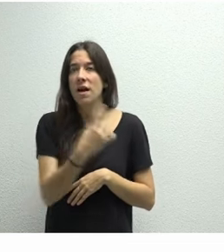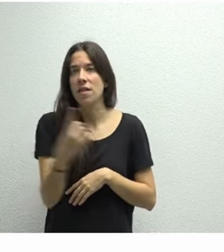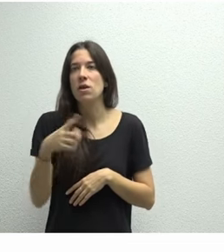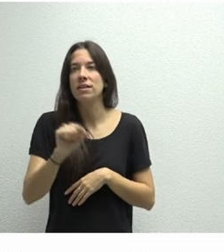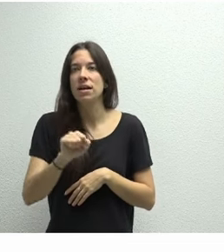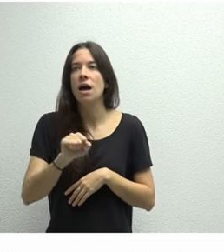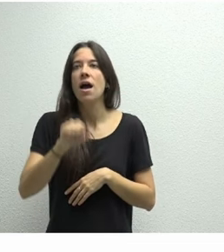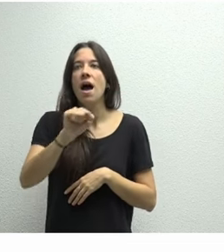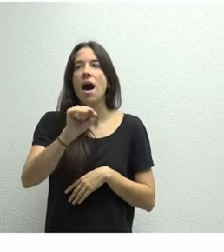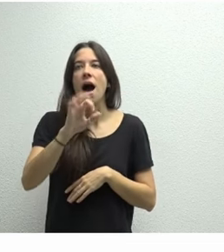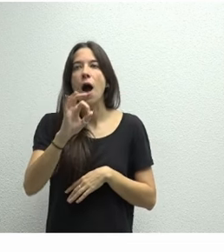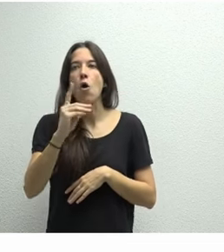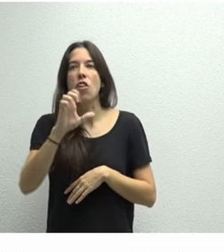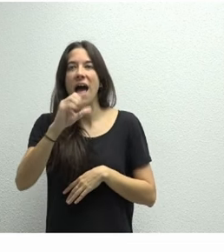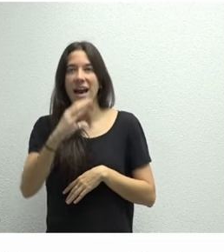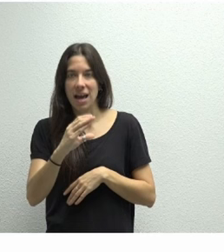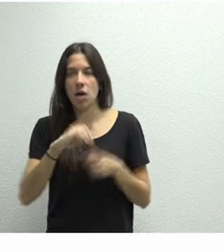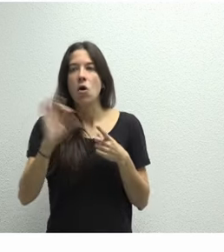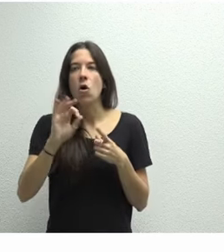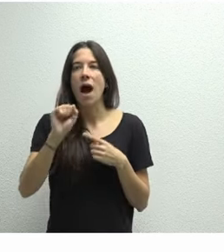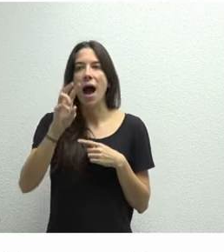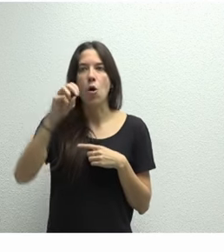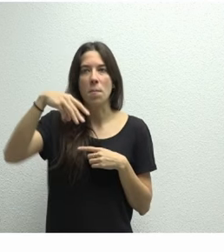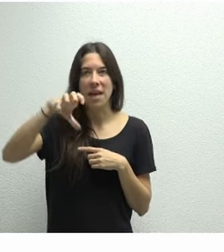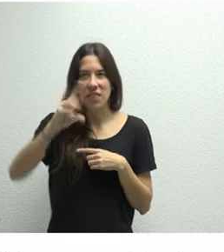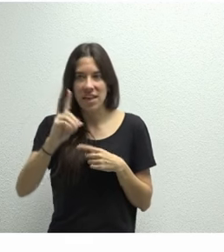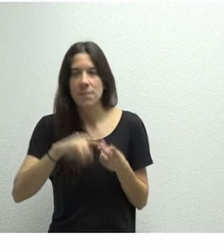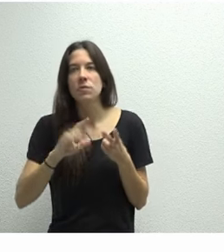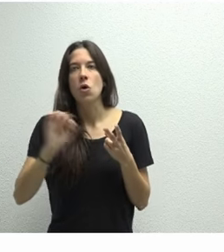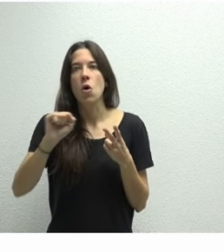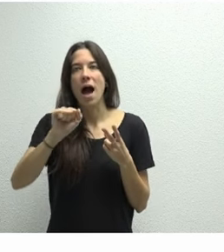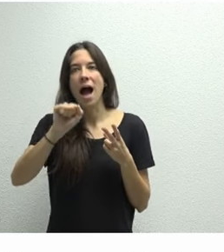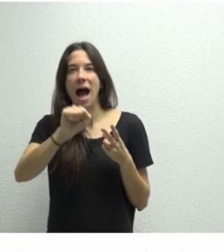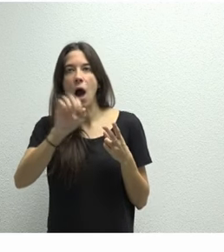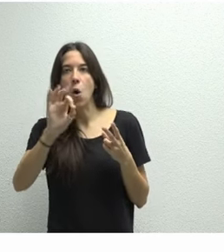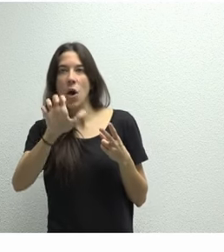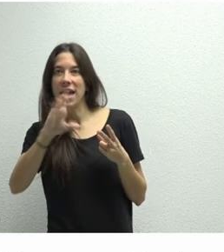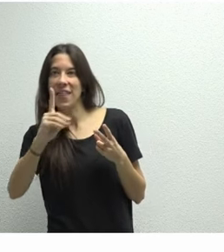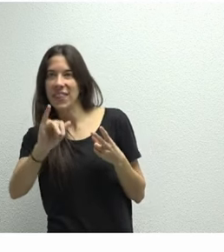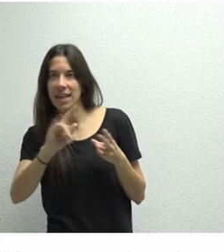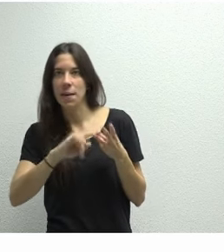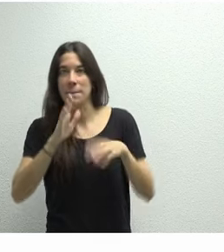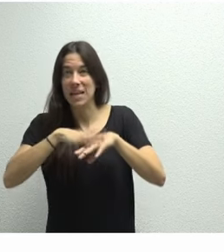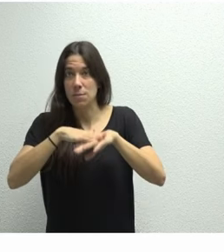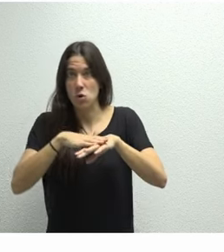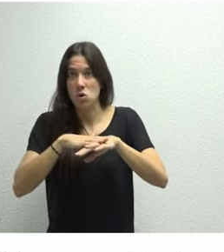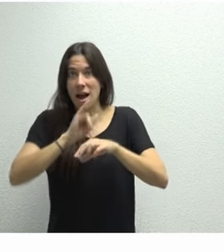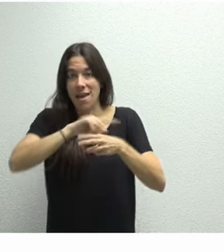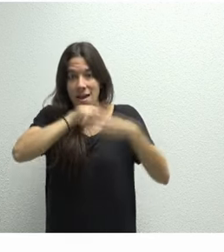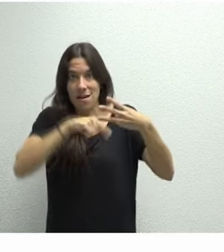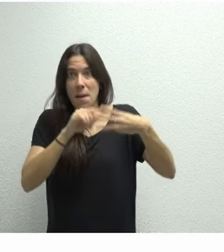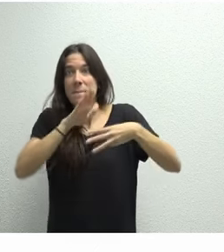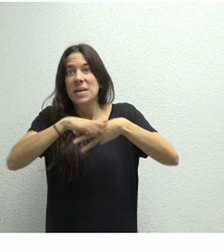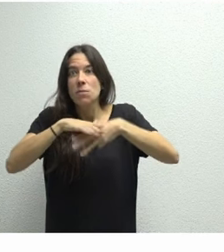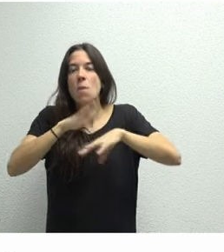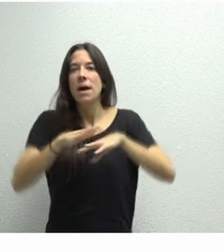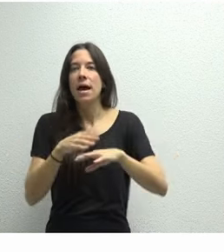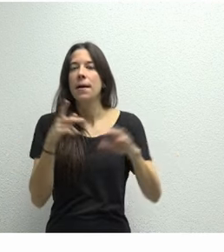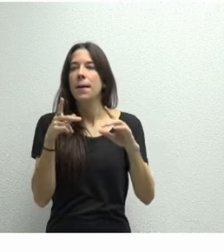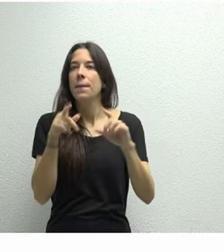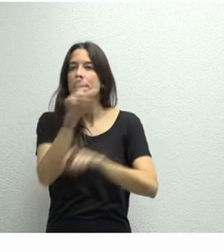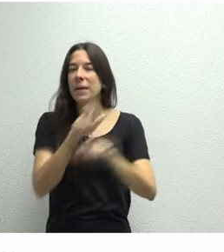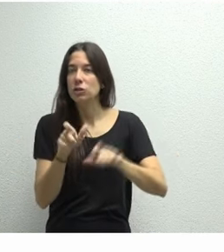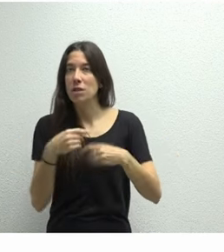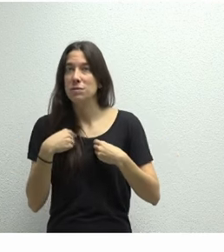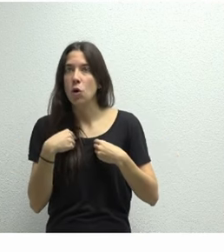a una udac o una medi no o una uedi como mínimo no para evitar que esas personas que bueno el riesgo